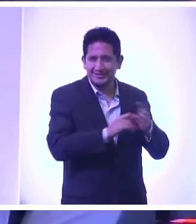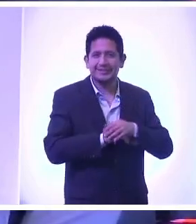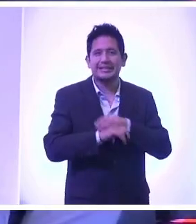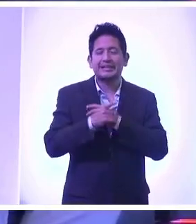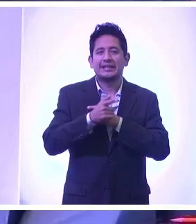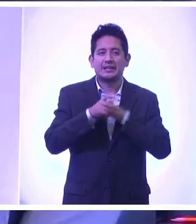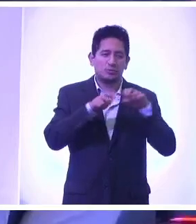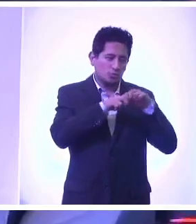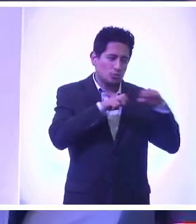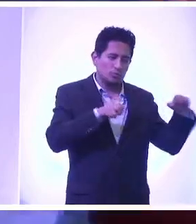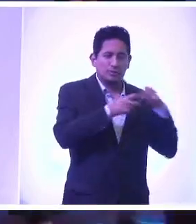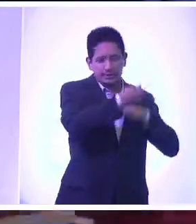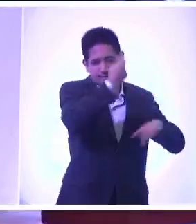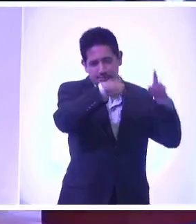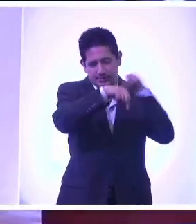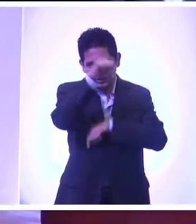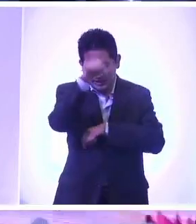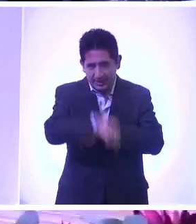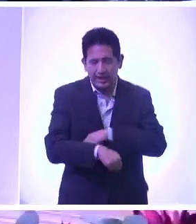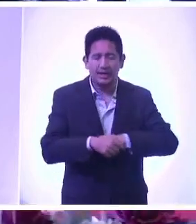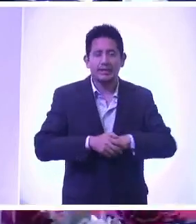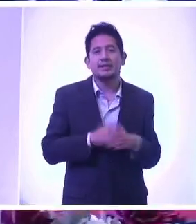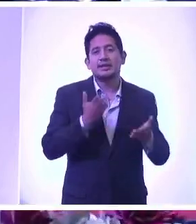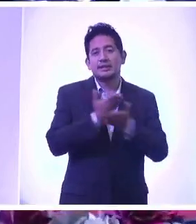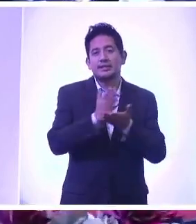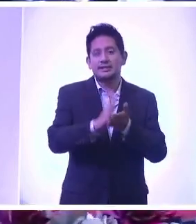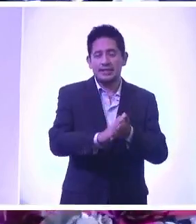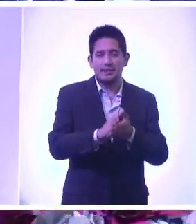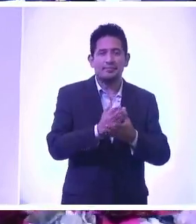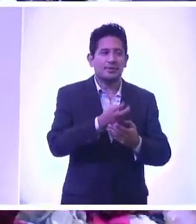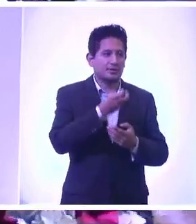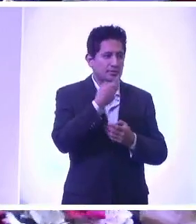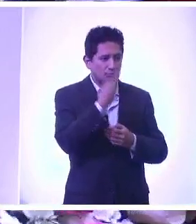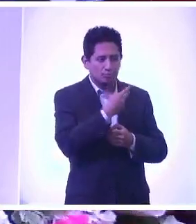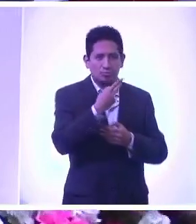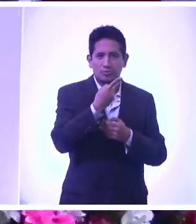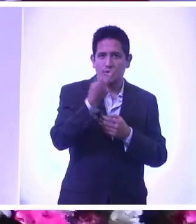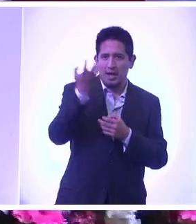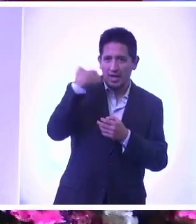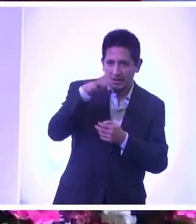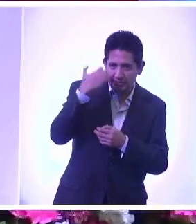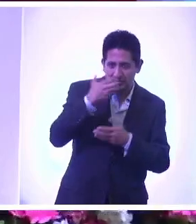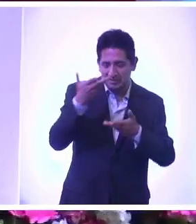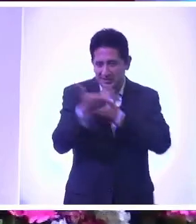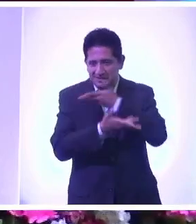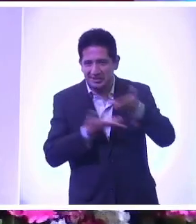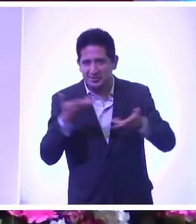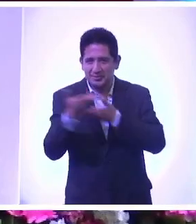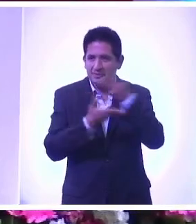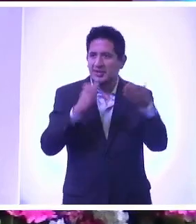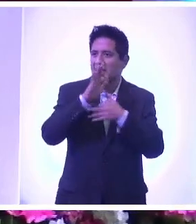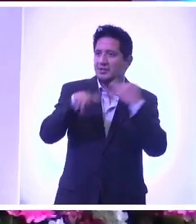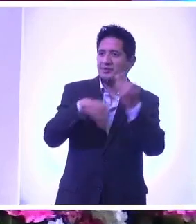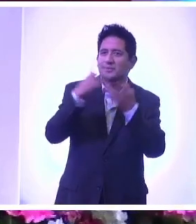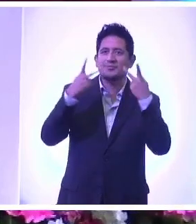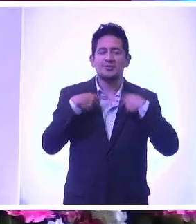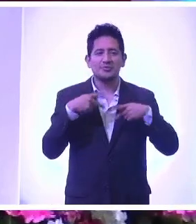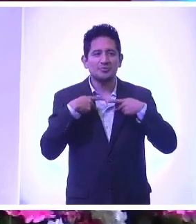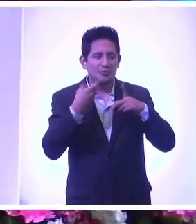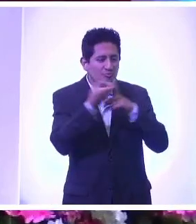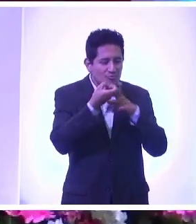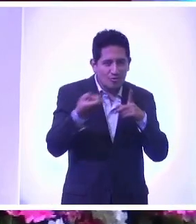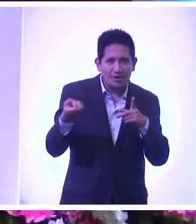panelistas por estar presentes del día de hoy y por traer también este tema tan interesante y a nuestros organizadores también por abrir este espacio para